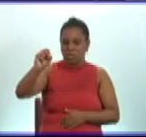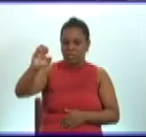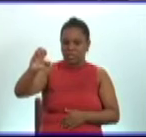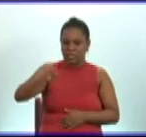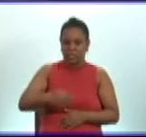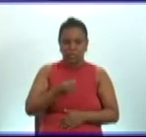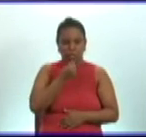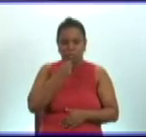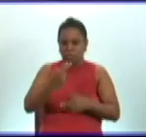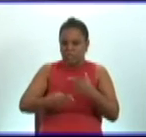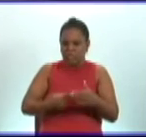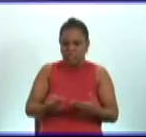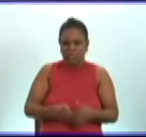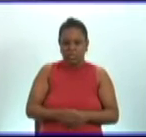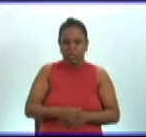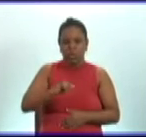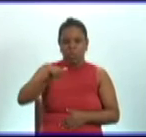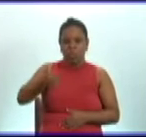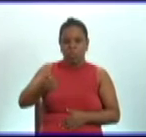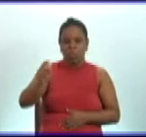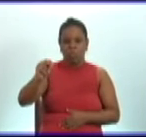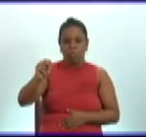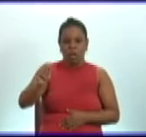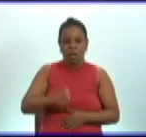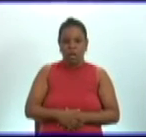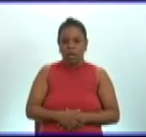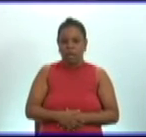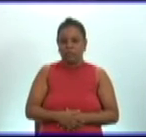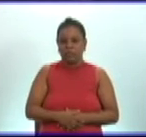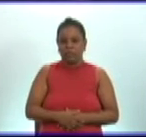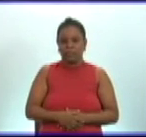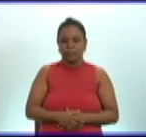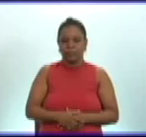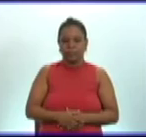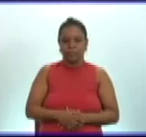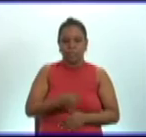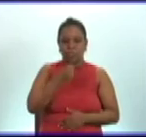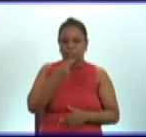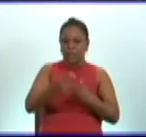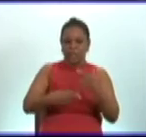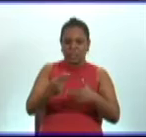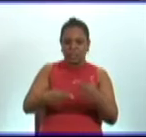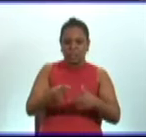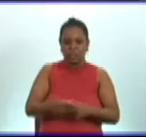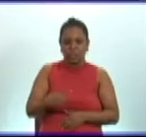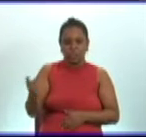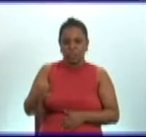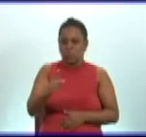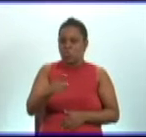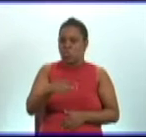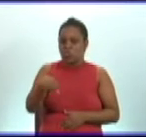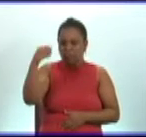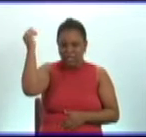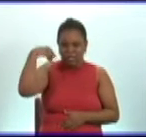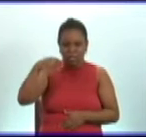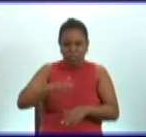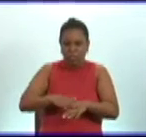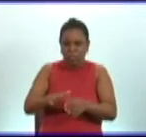ser. Juan Pascual Rodríguez y Pérez. No pueden hacer eso. No pueden hacer eso. Somos inocentes y ustedes lo saben.